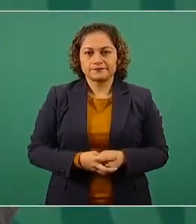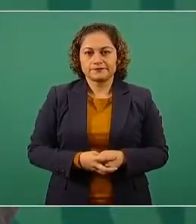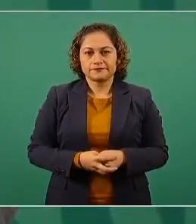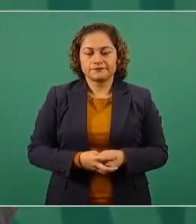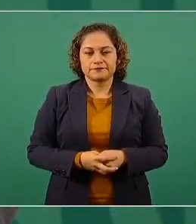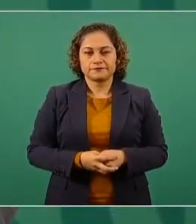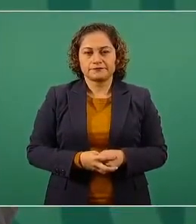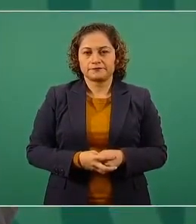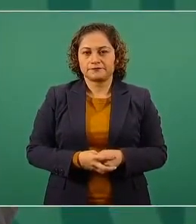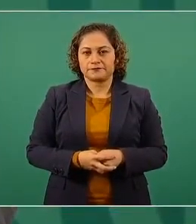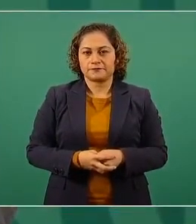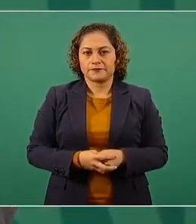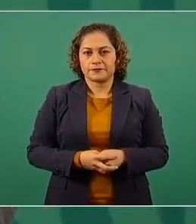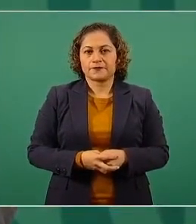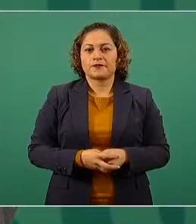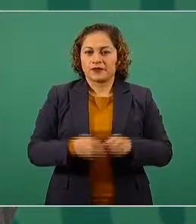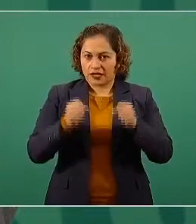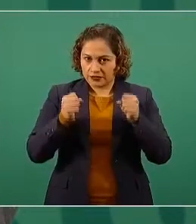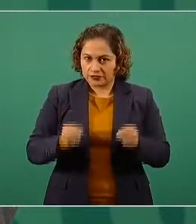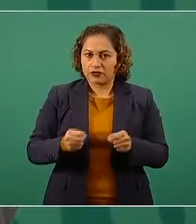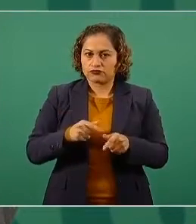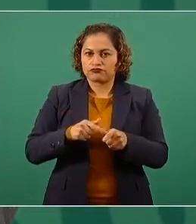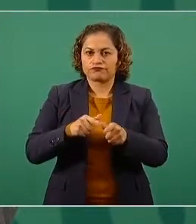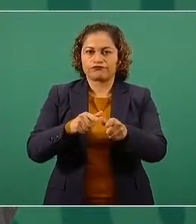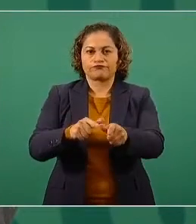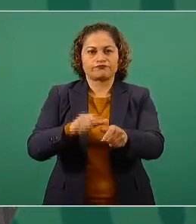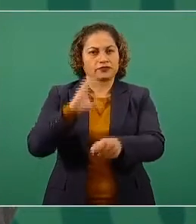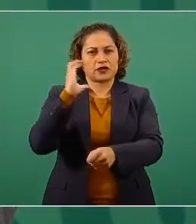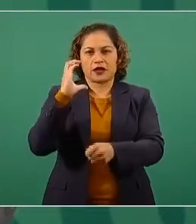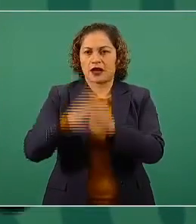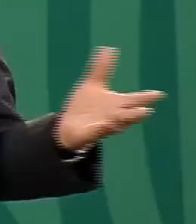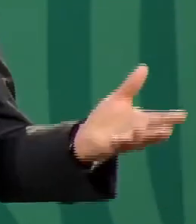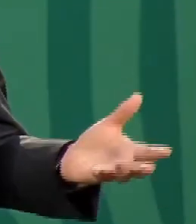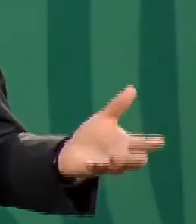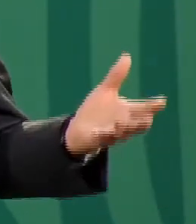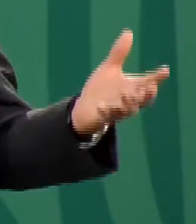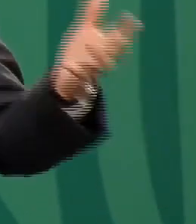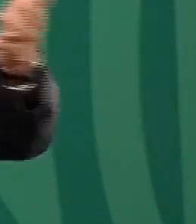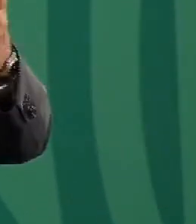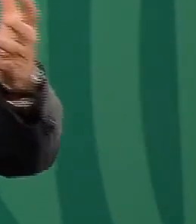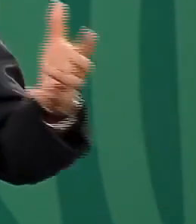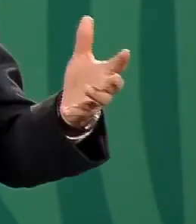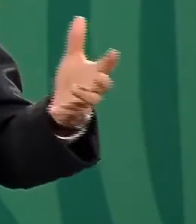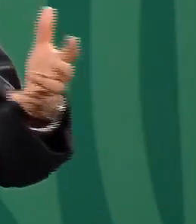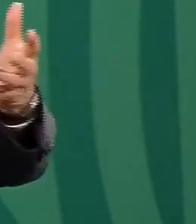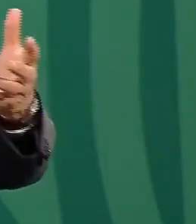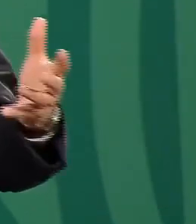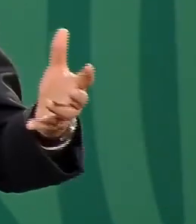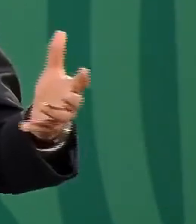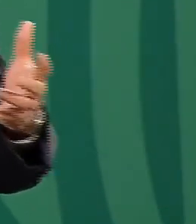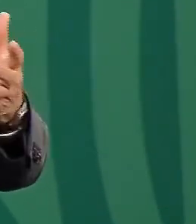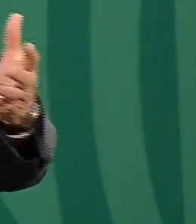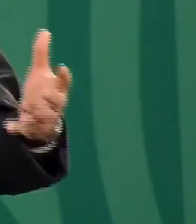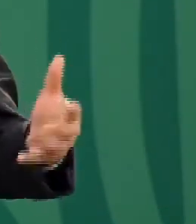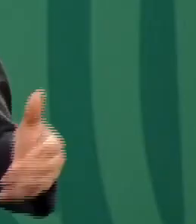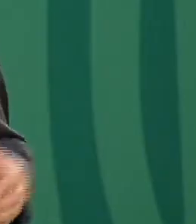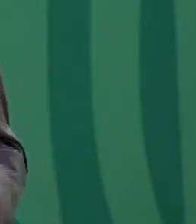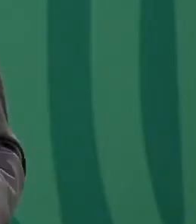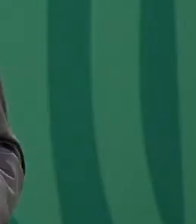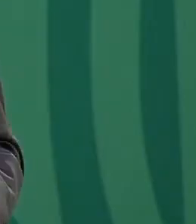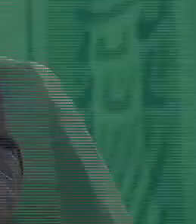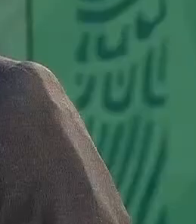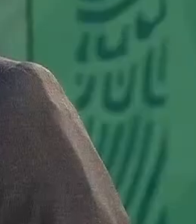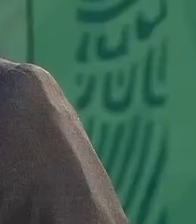terminar con ese ilícito. Pero cuando